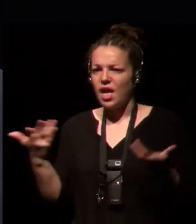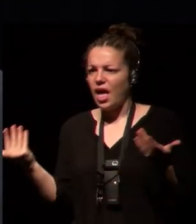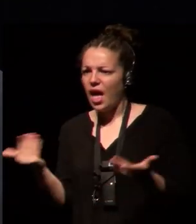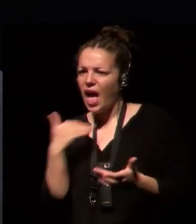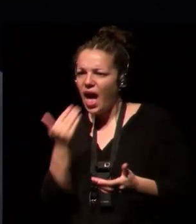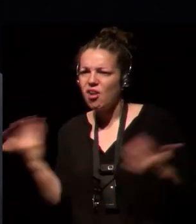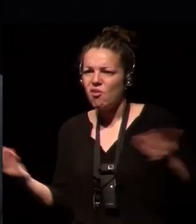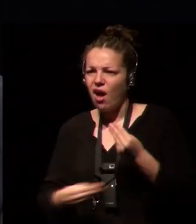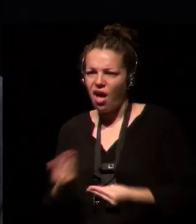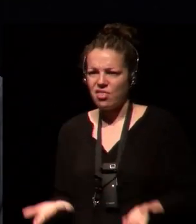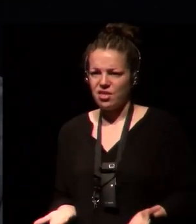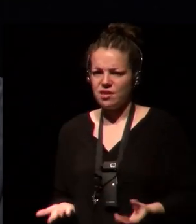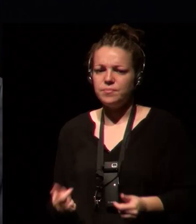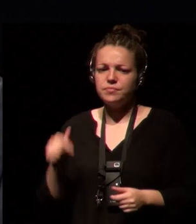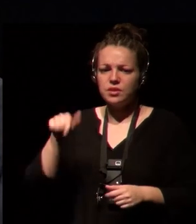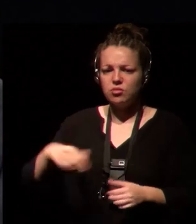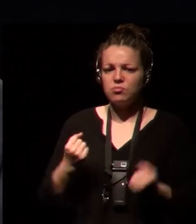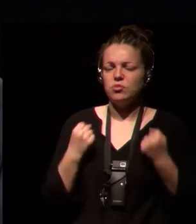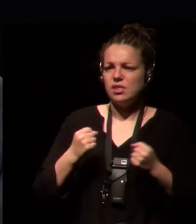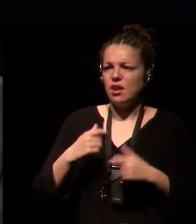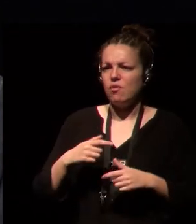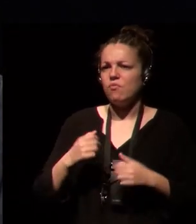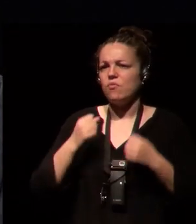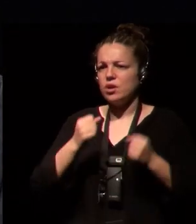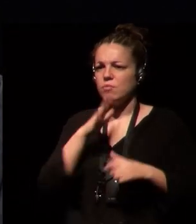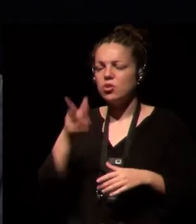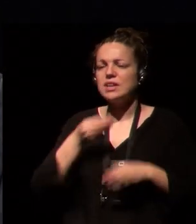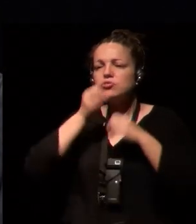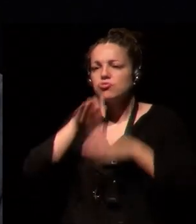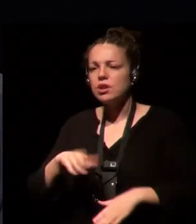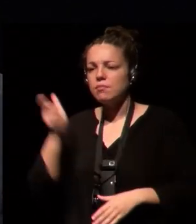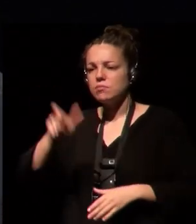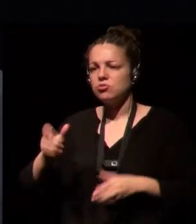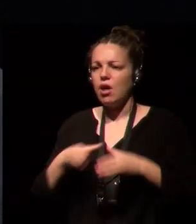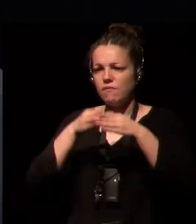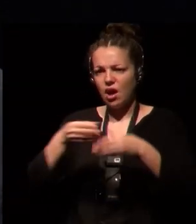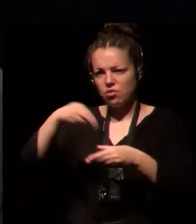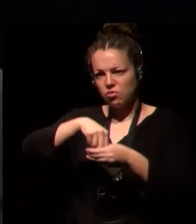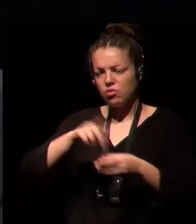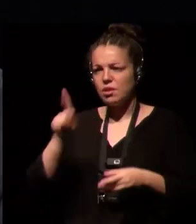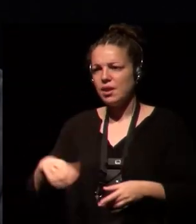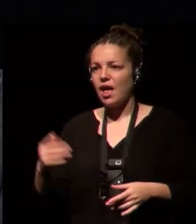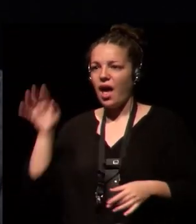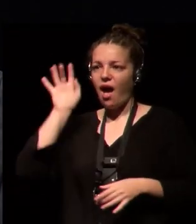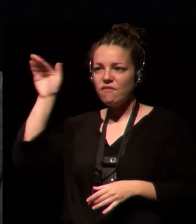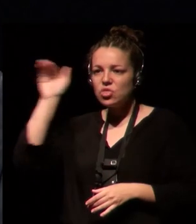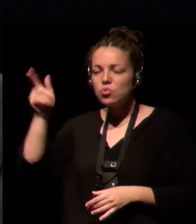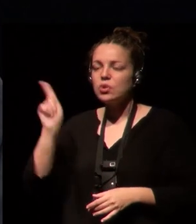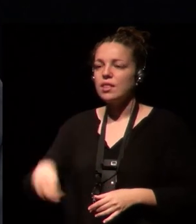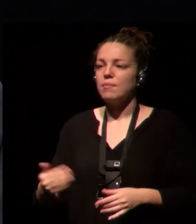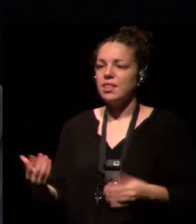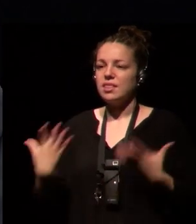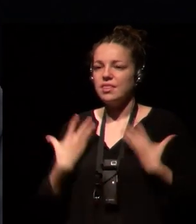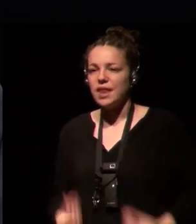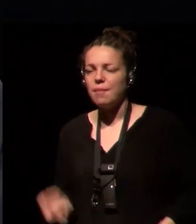potencial tremendo en la historia de los navegantes. Aventura, dramatismo, pasión, velocidad,